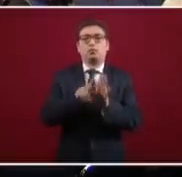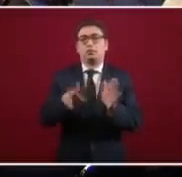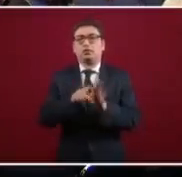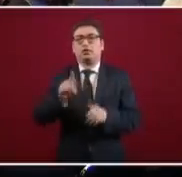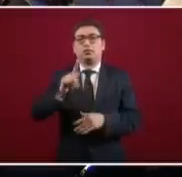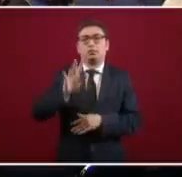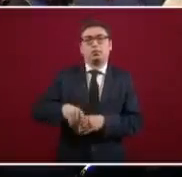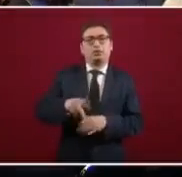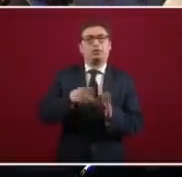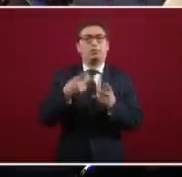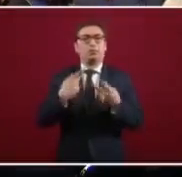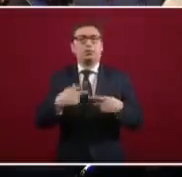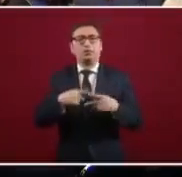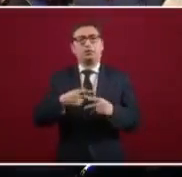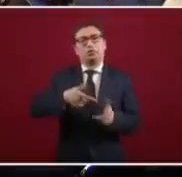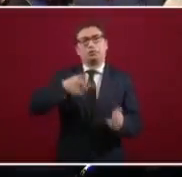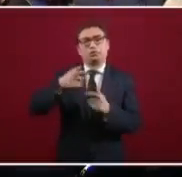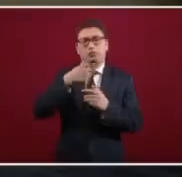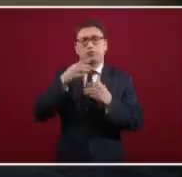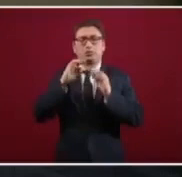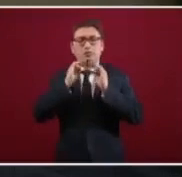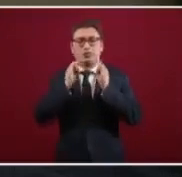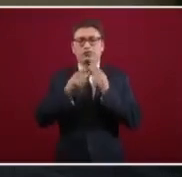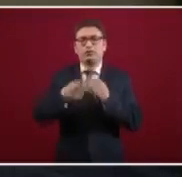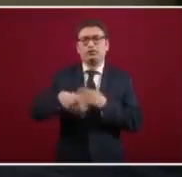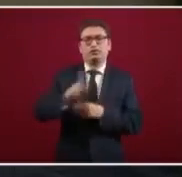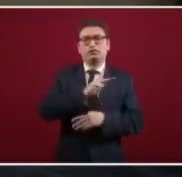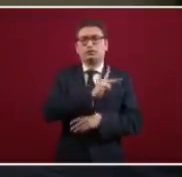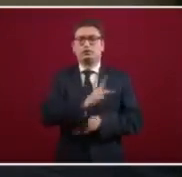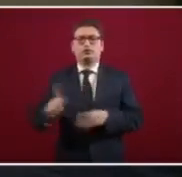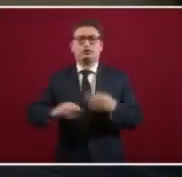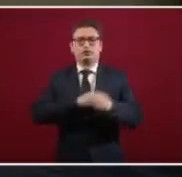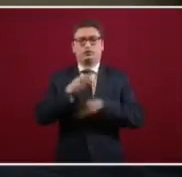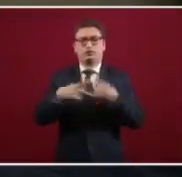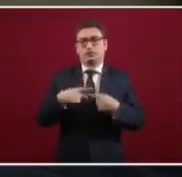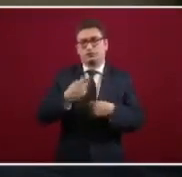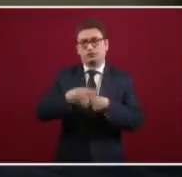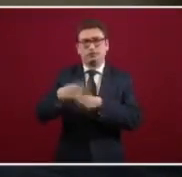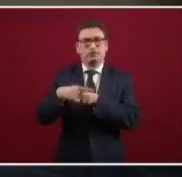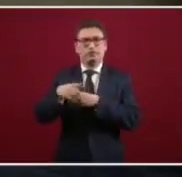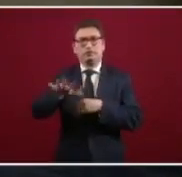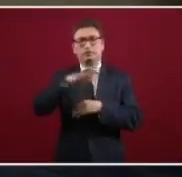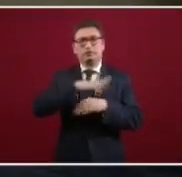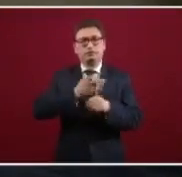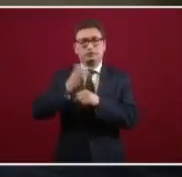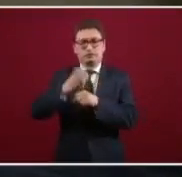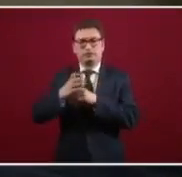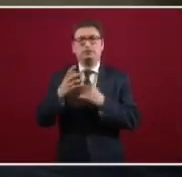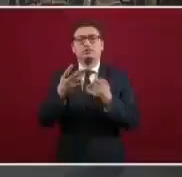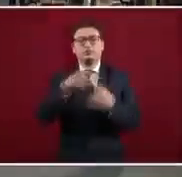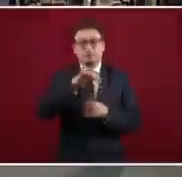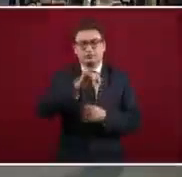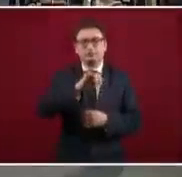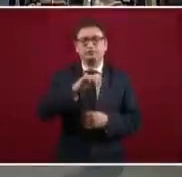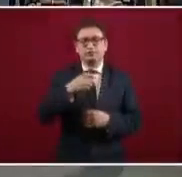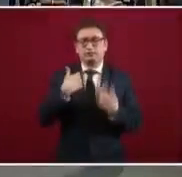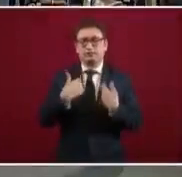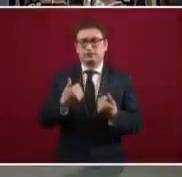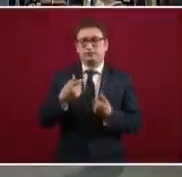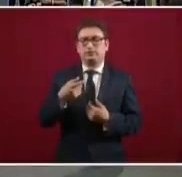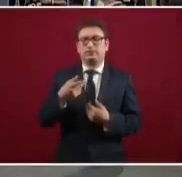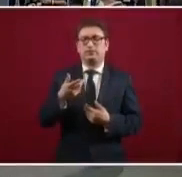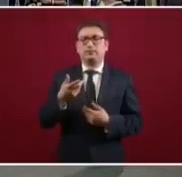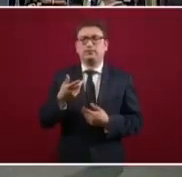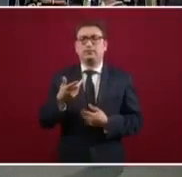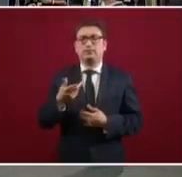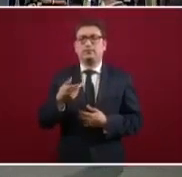sicaria i am aparte de sumar a todos los periodistas que están pues en riesgo de los demás estado pero hay un ambiente éste